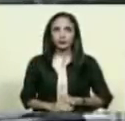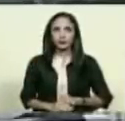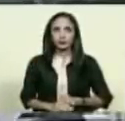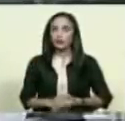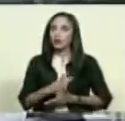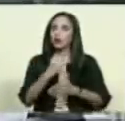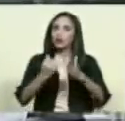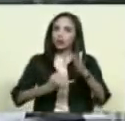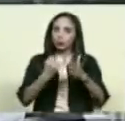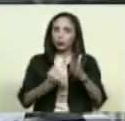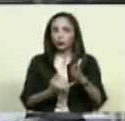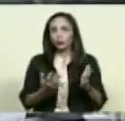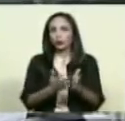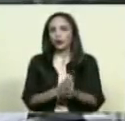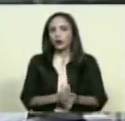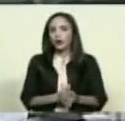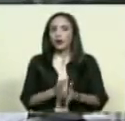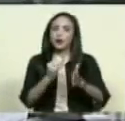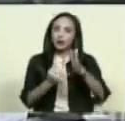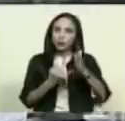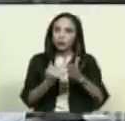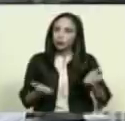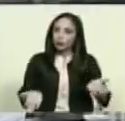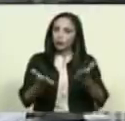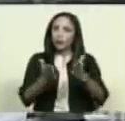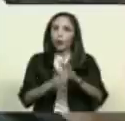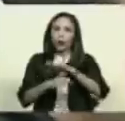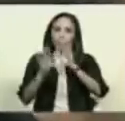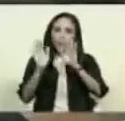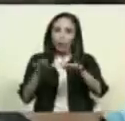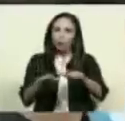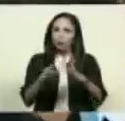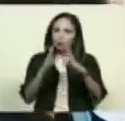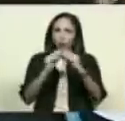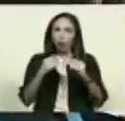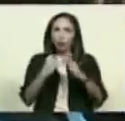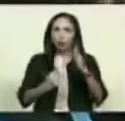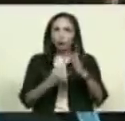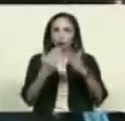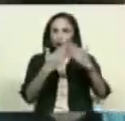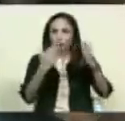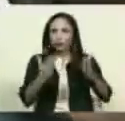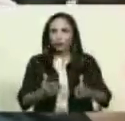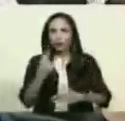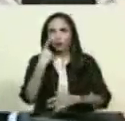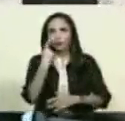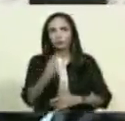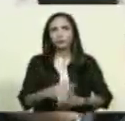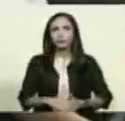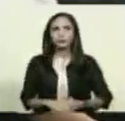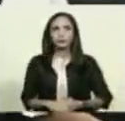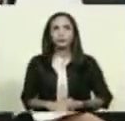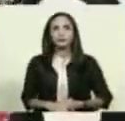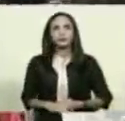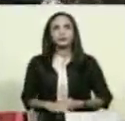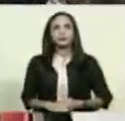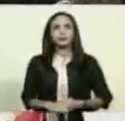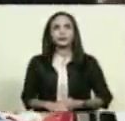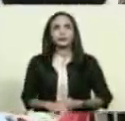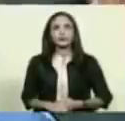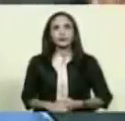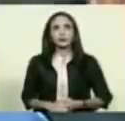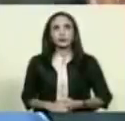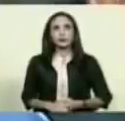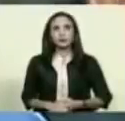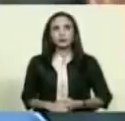El INSE, por ejemplo, no es la isla solitaria. Mira cómo gritan aquellos. El INSE tiene un